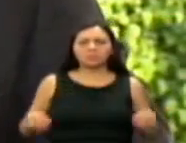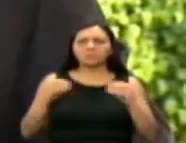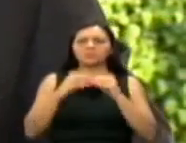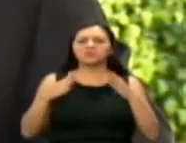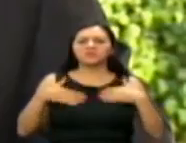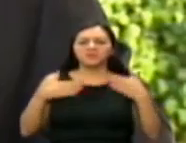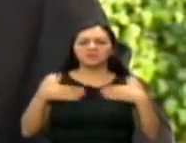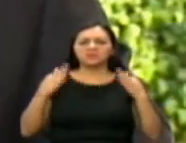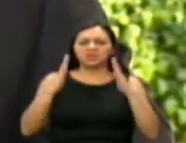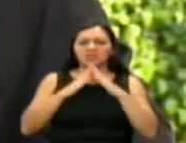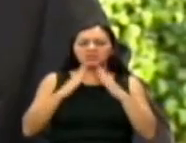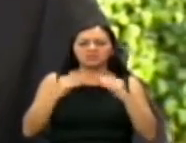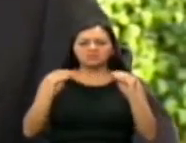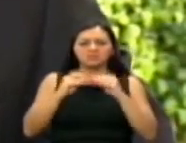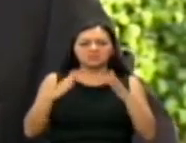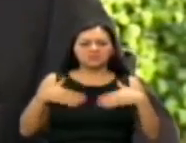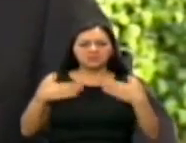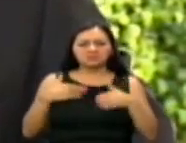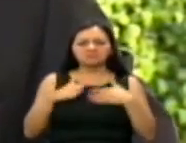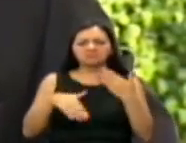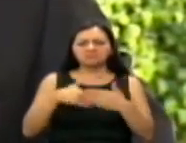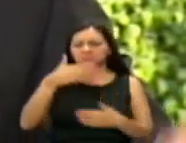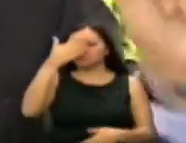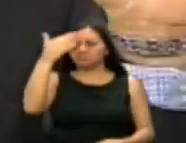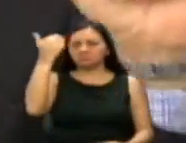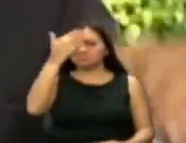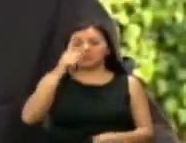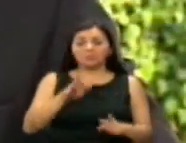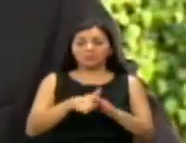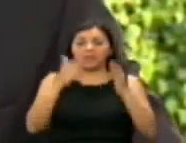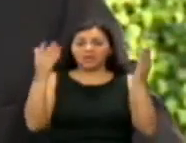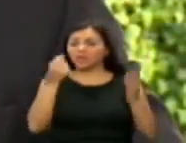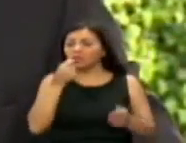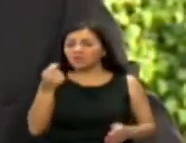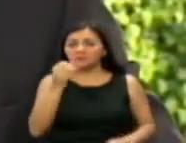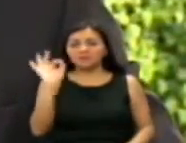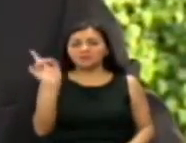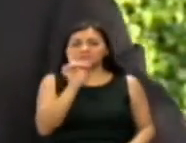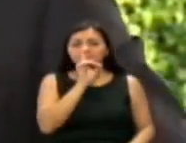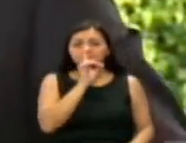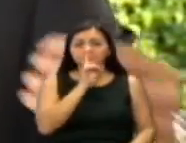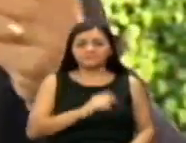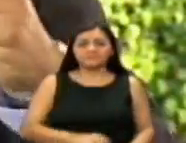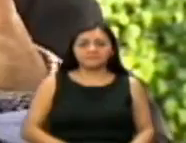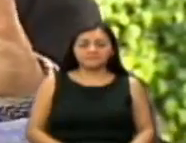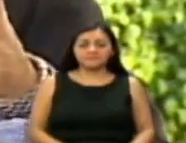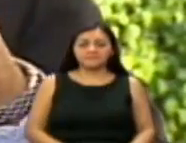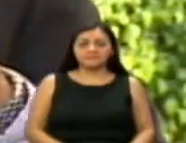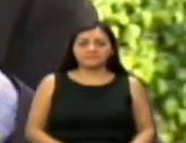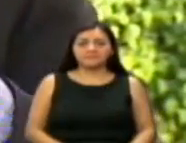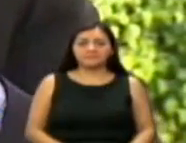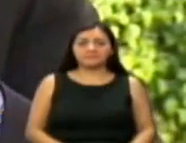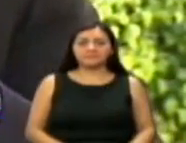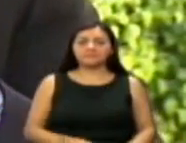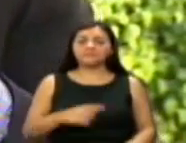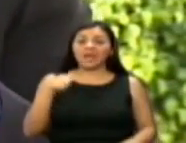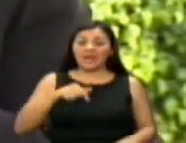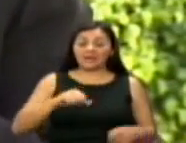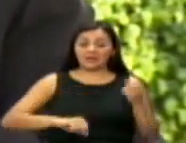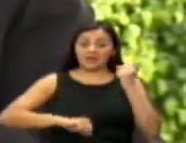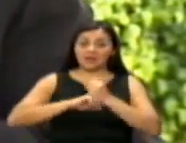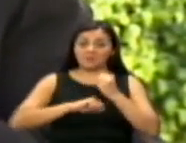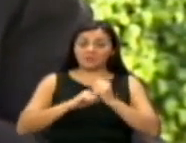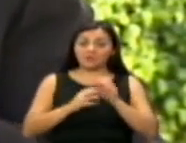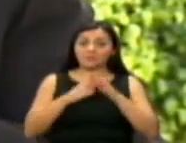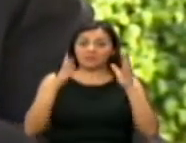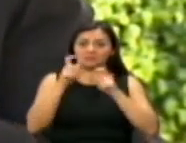totalmente con la revolución. Pero es la gente que no sale en los periódicos. Es la gente que ni siquiera sale en las encuestas. Es decir, no solo que tenemos un gran apoyo popular de